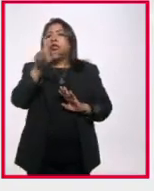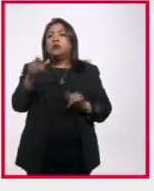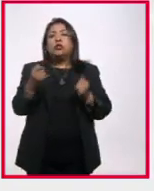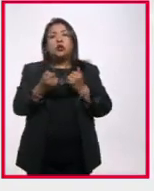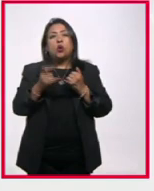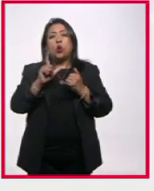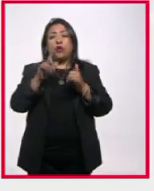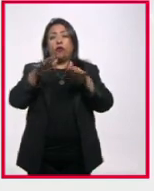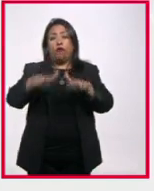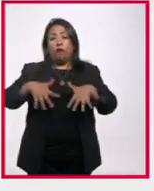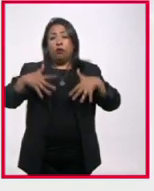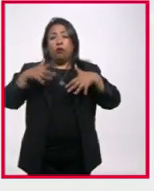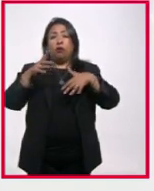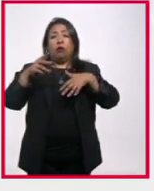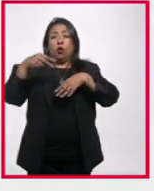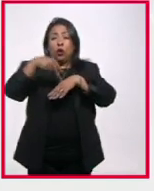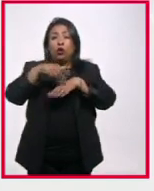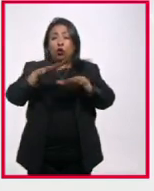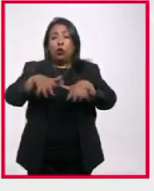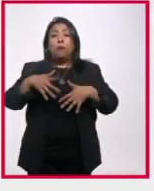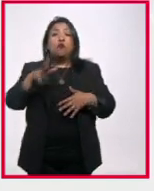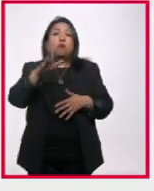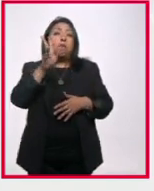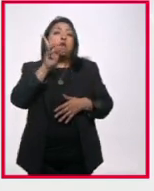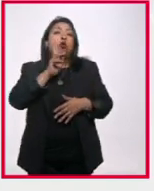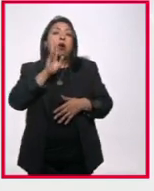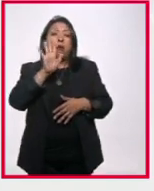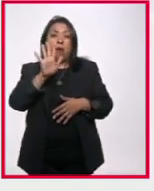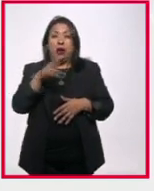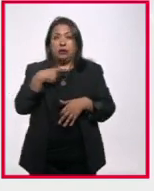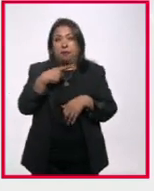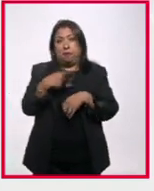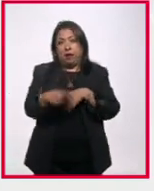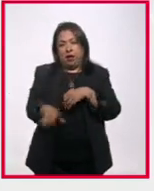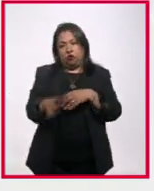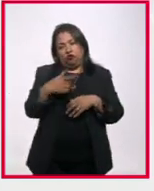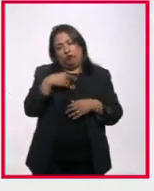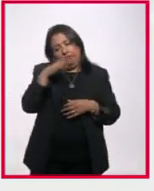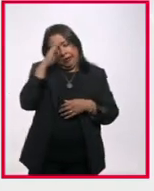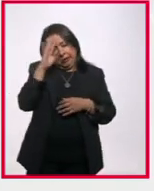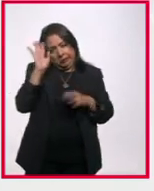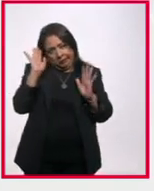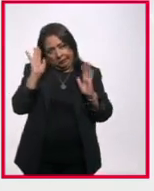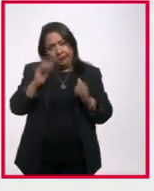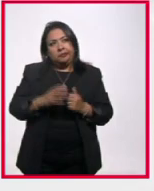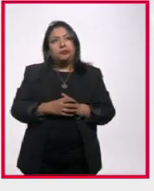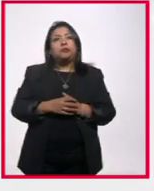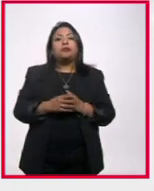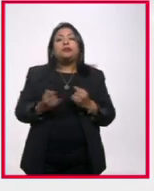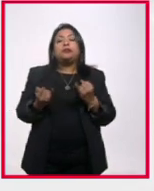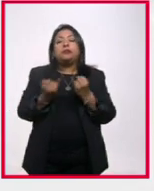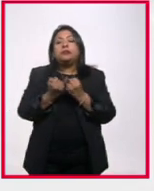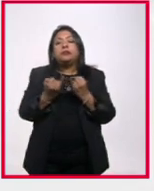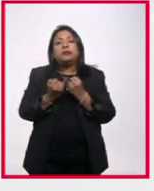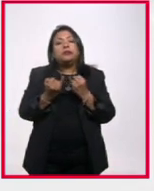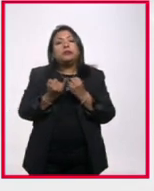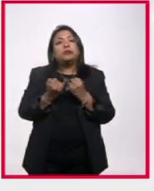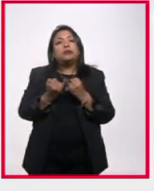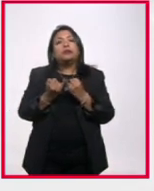cada presentación es una prueba. Es de alto riesgo, yo considero. Y también tiene, yo creo,